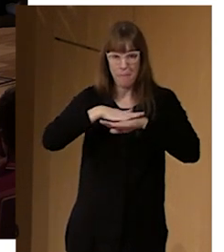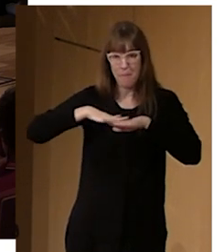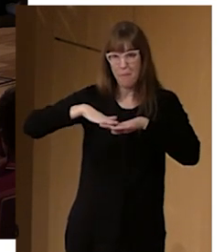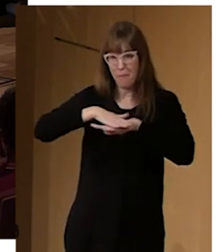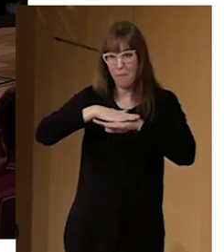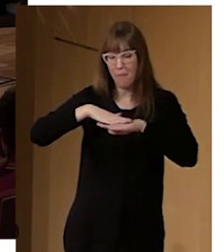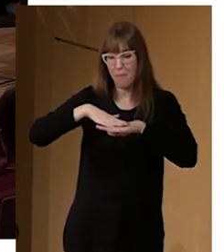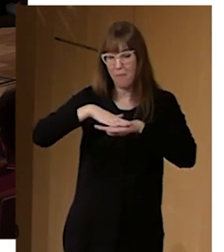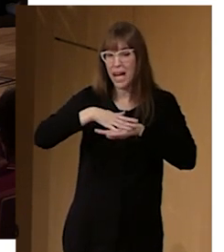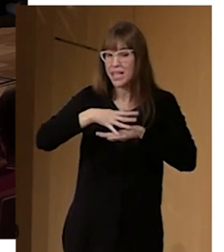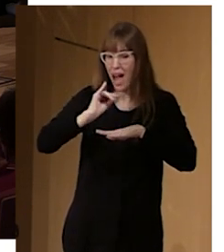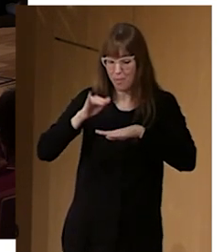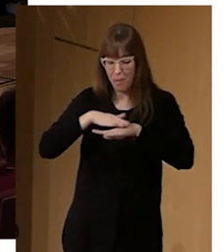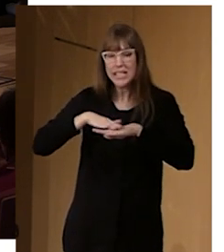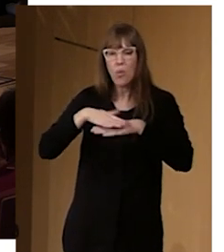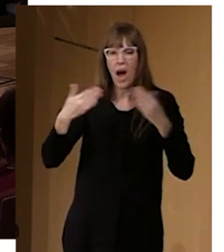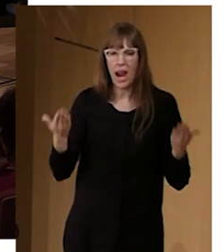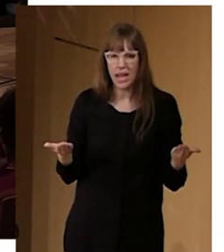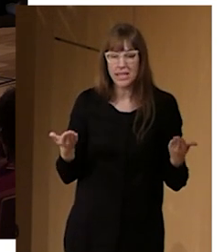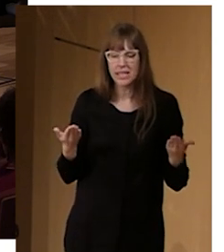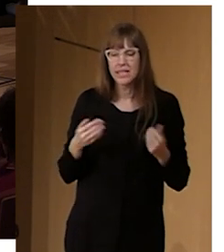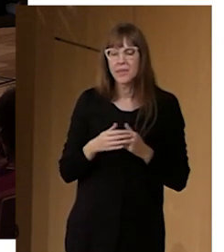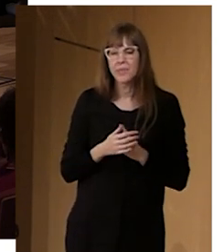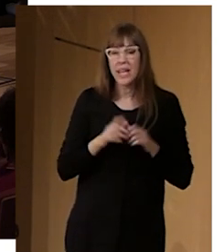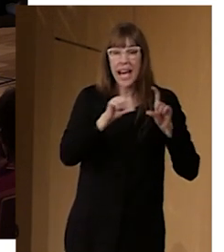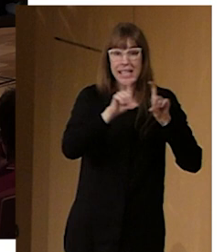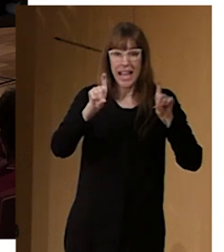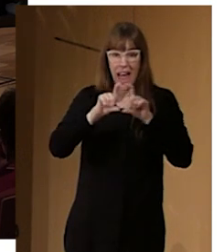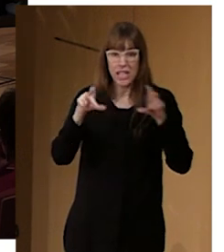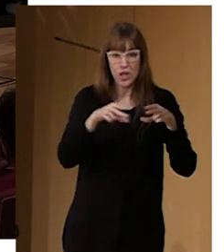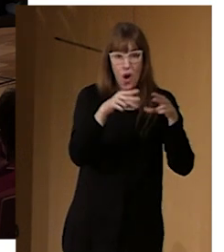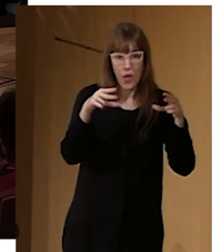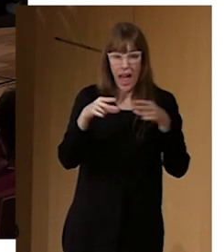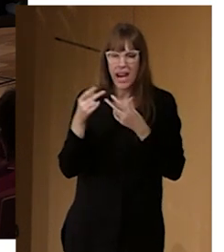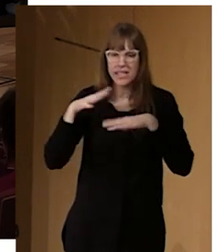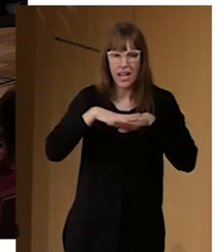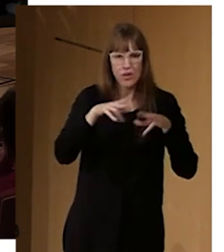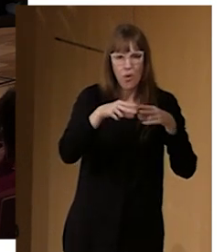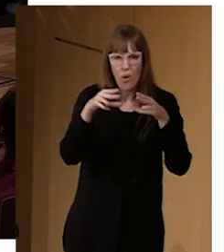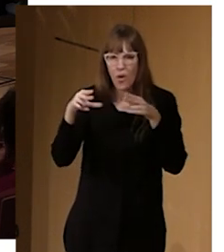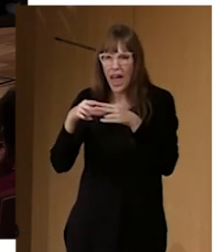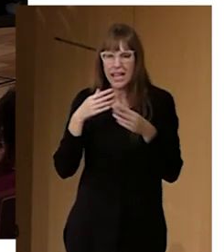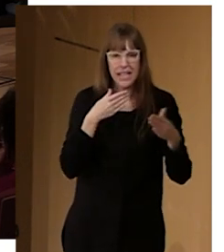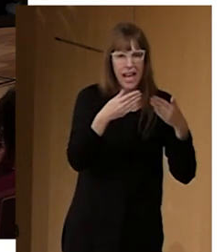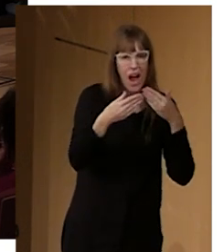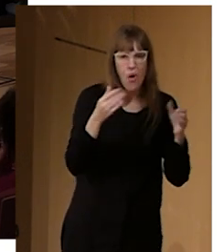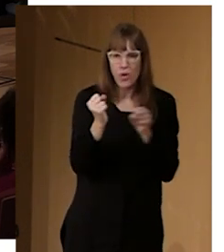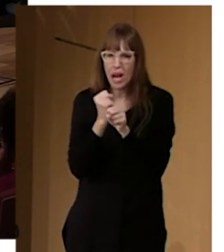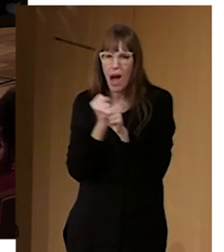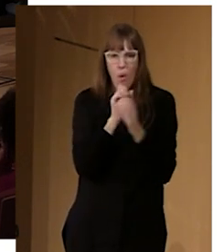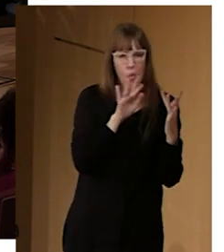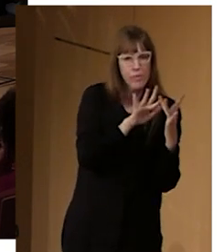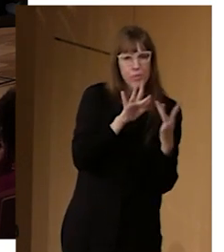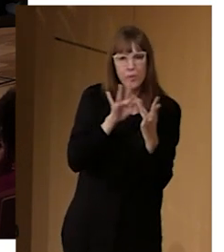el el contacto y el diálogo con las entidades sociales y con el tejido Social para poder construir esos proyectos No